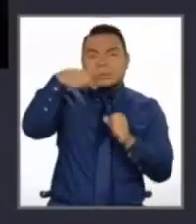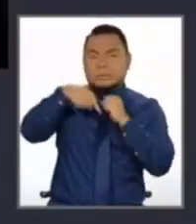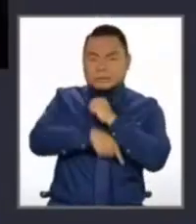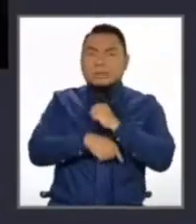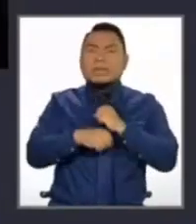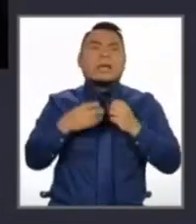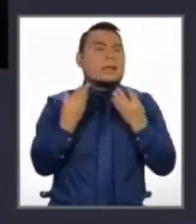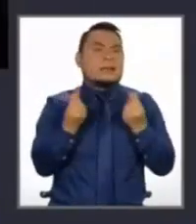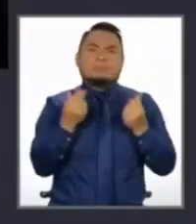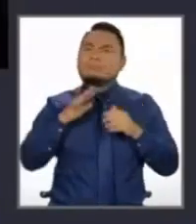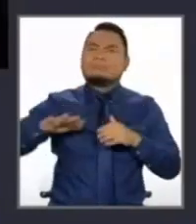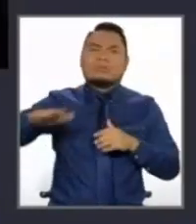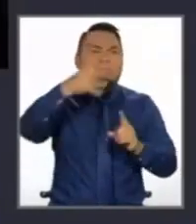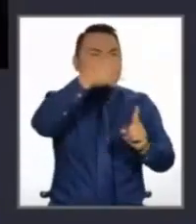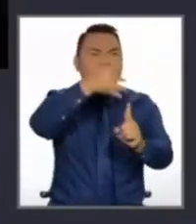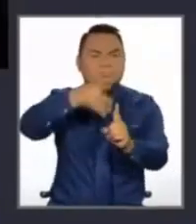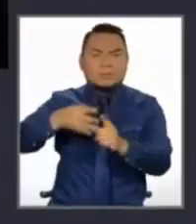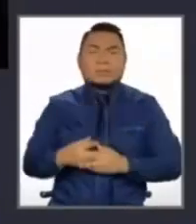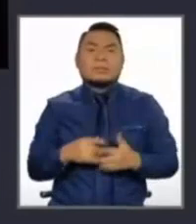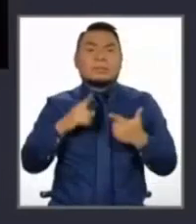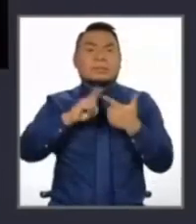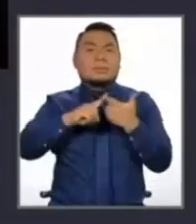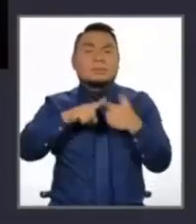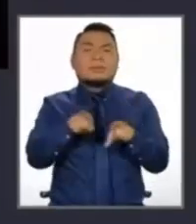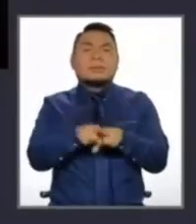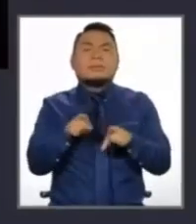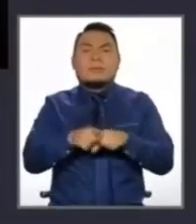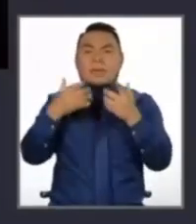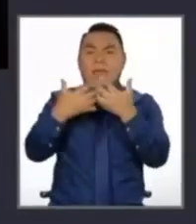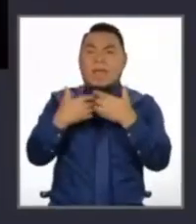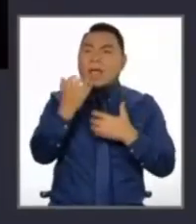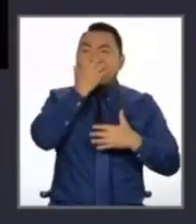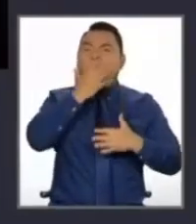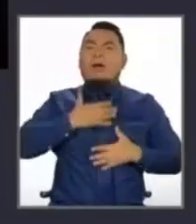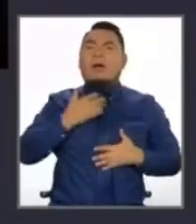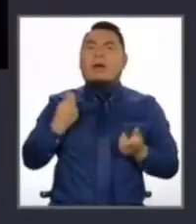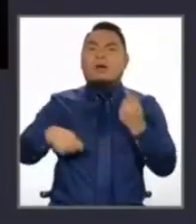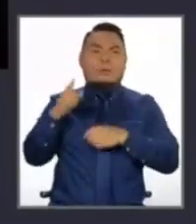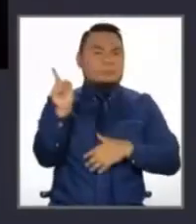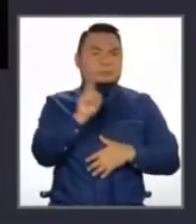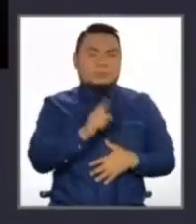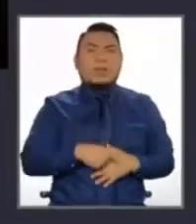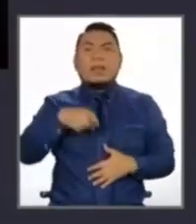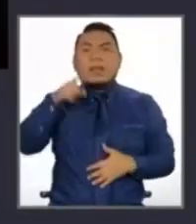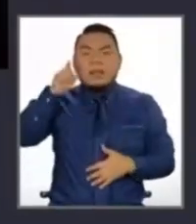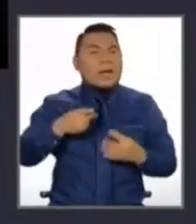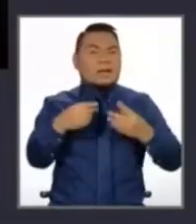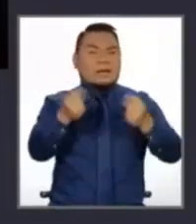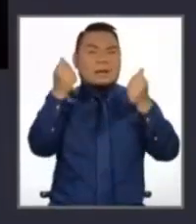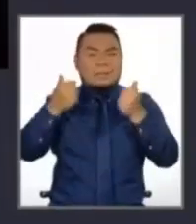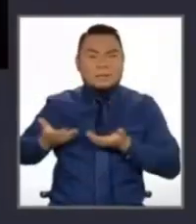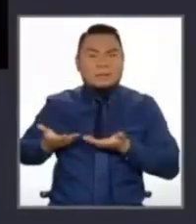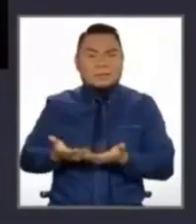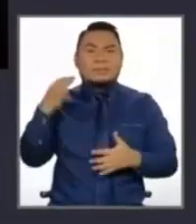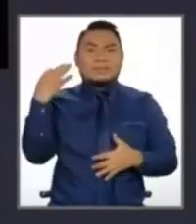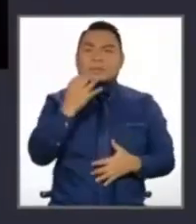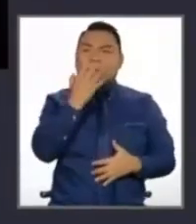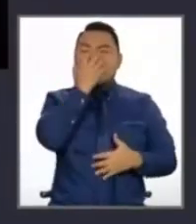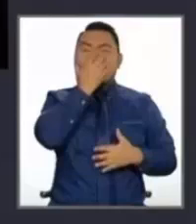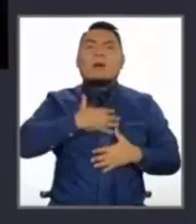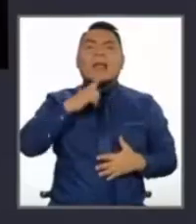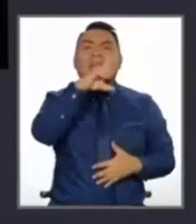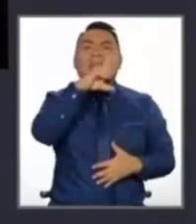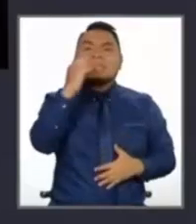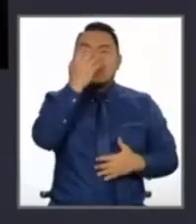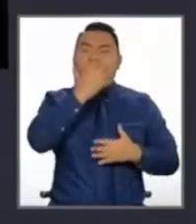manera masiva, y necesitamos terminar con la usura y el negocio del oxígeno. Acá necesitamos rápidamente 100 plantas de oxígeno